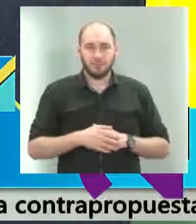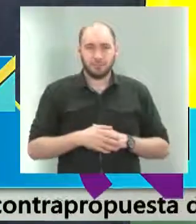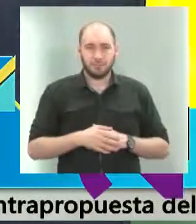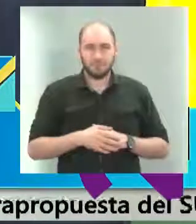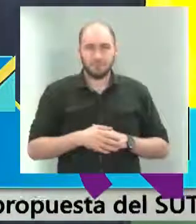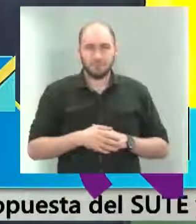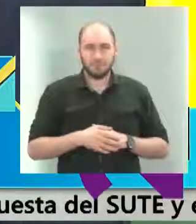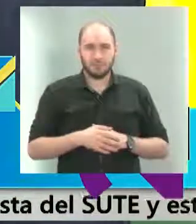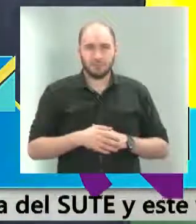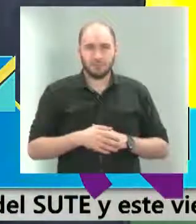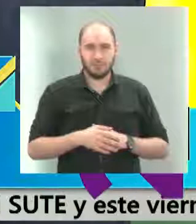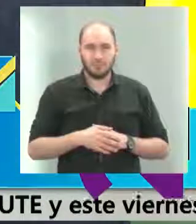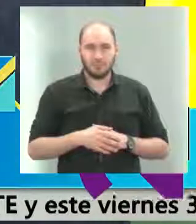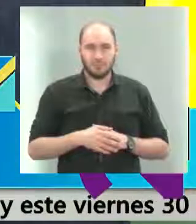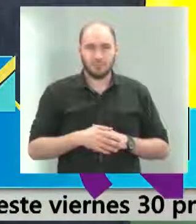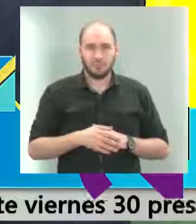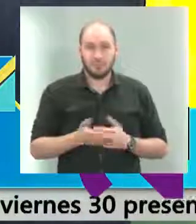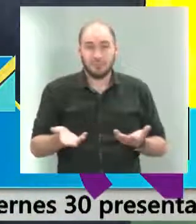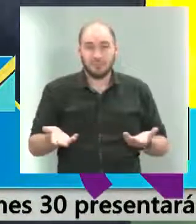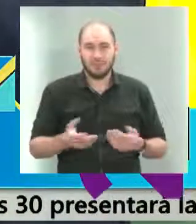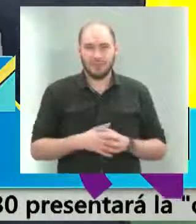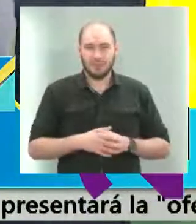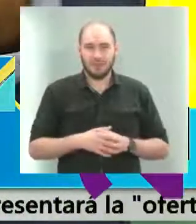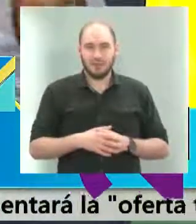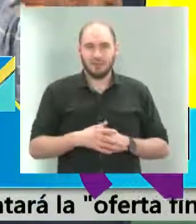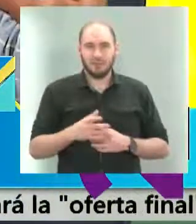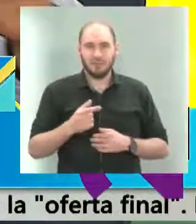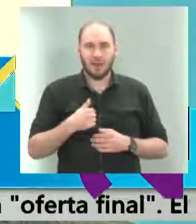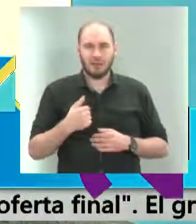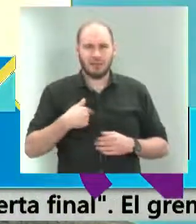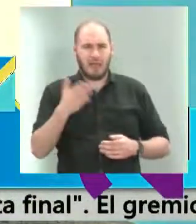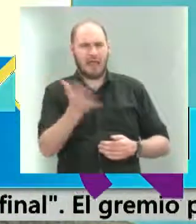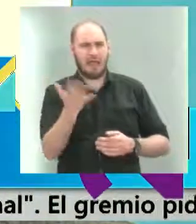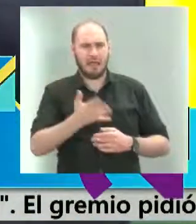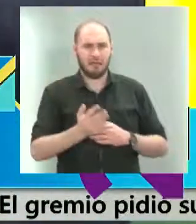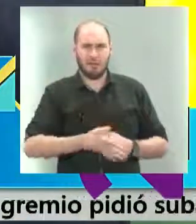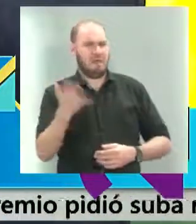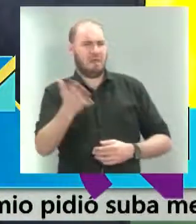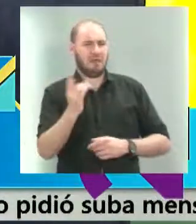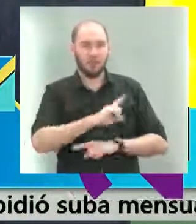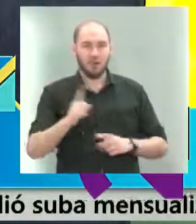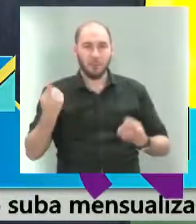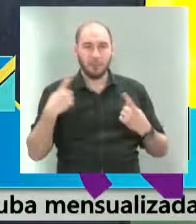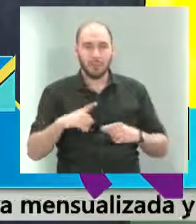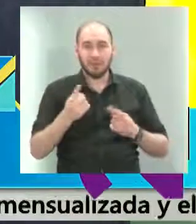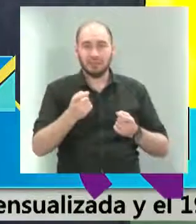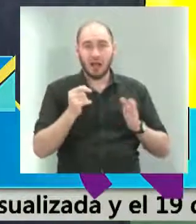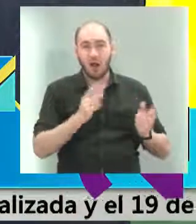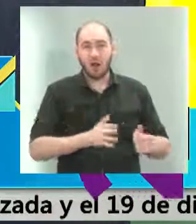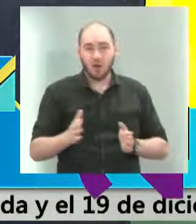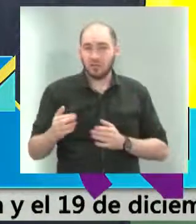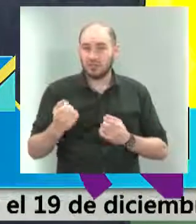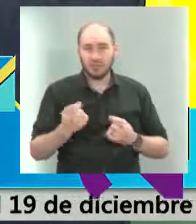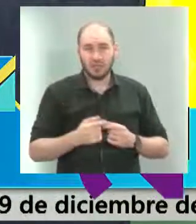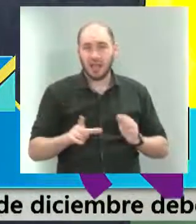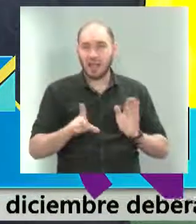ser... no sé, te pueden llegar a decir facho, soy lejos de ser facho, pero necesitamos un orden, por favor, que la